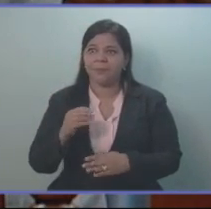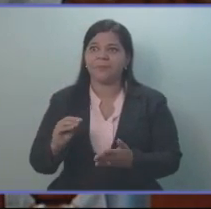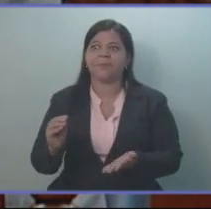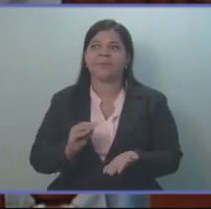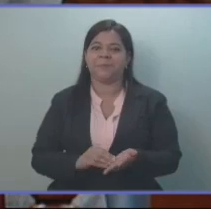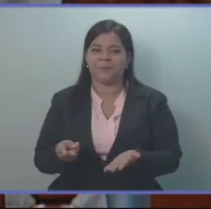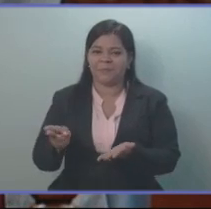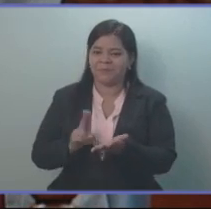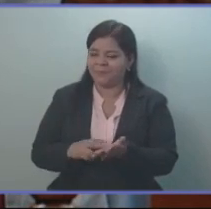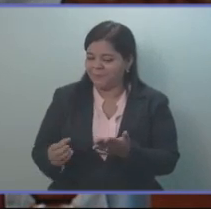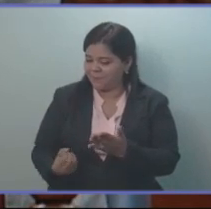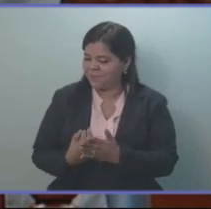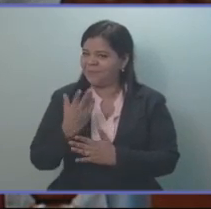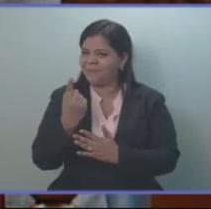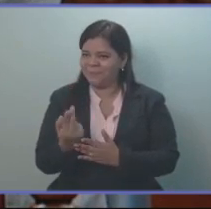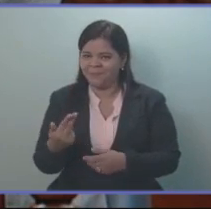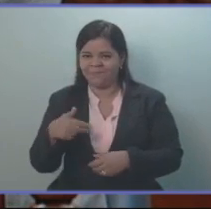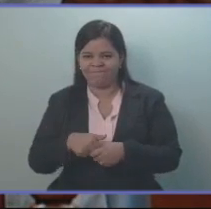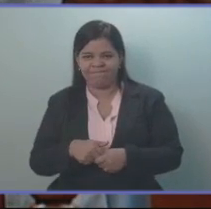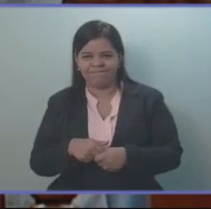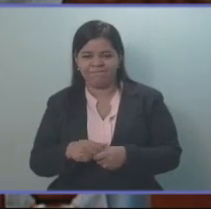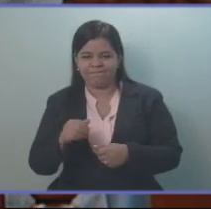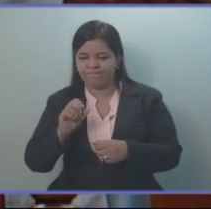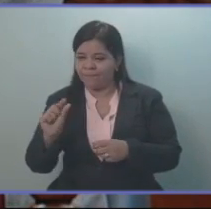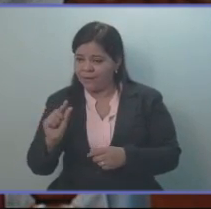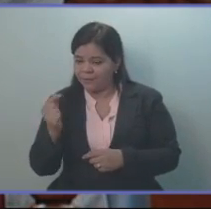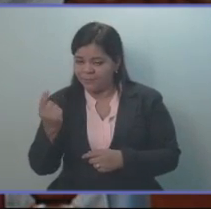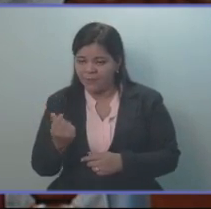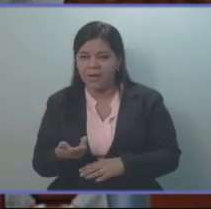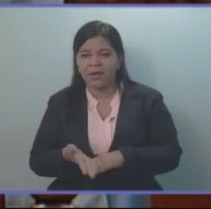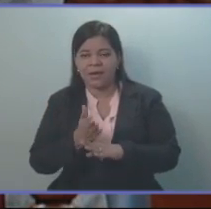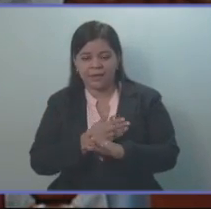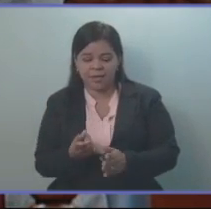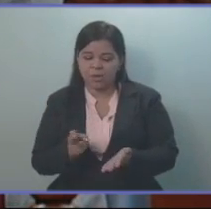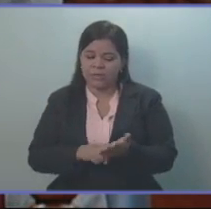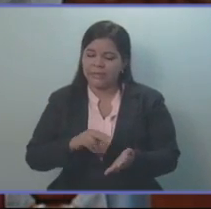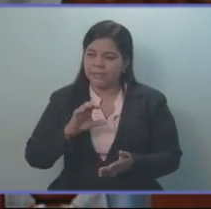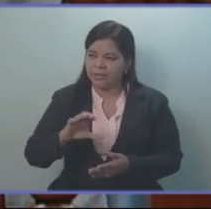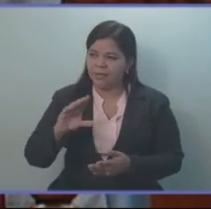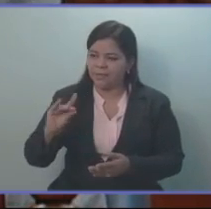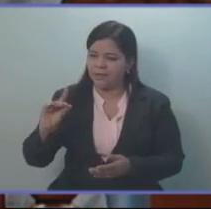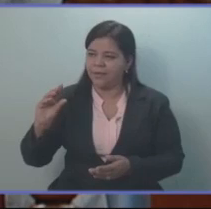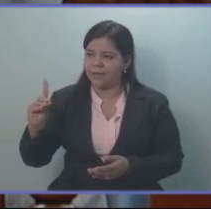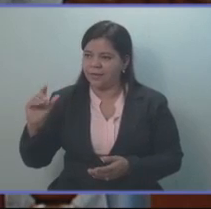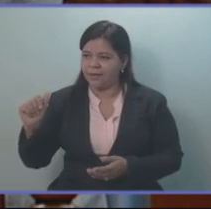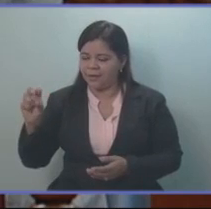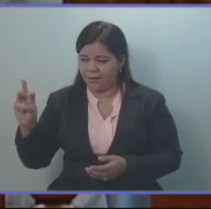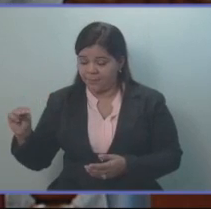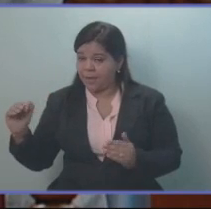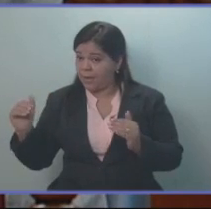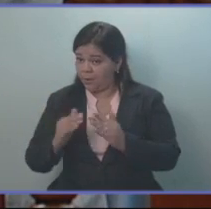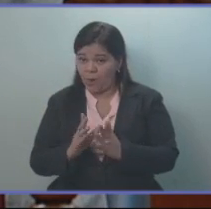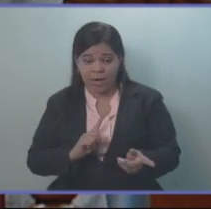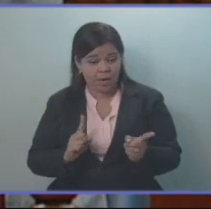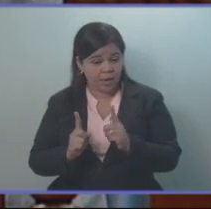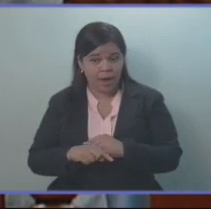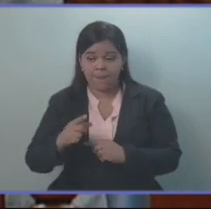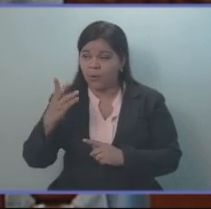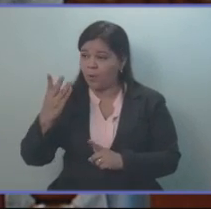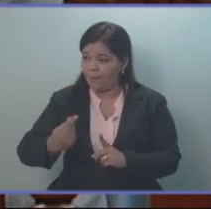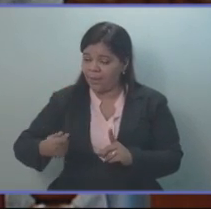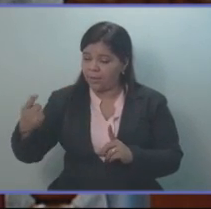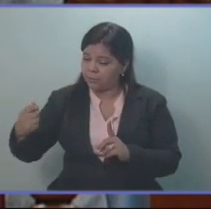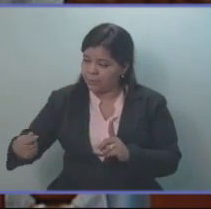nuevo asociado para la amortización del crédito contratado por la CBAM, así como el cambio en la cuota mensal que pagará